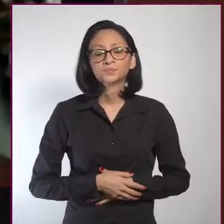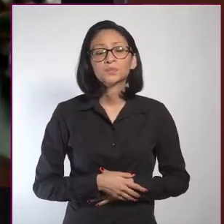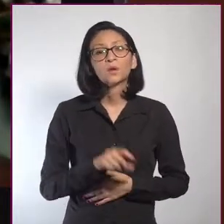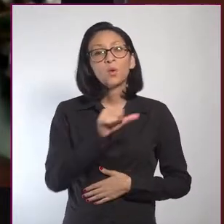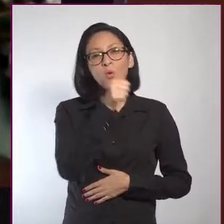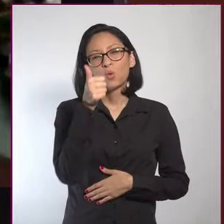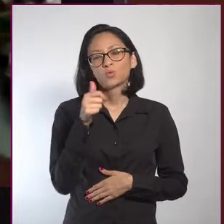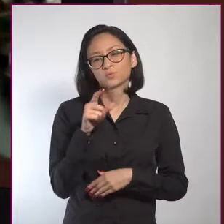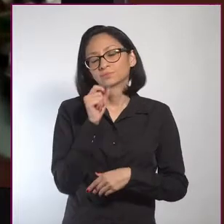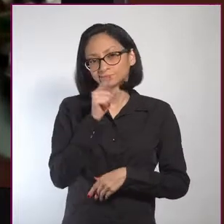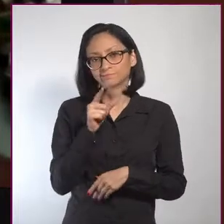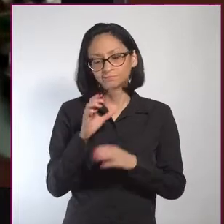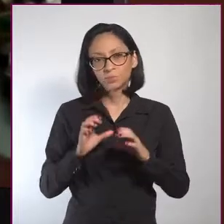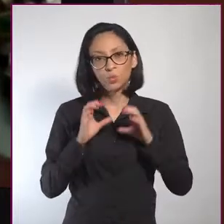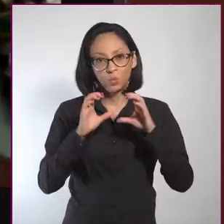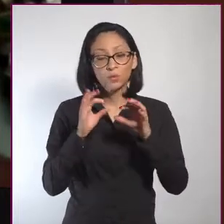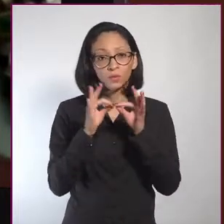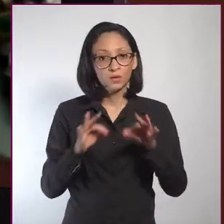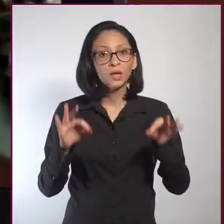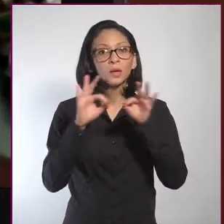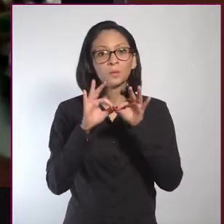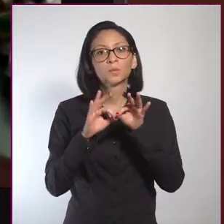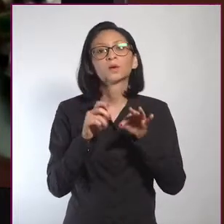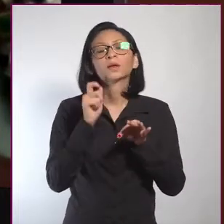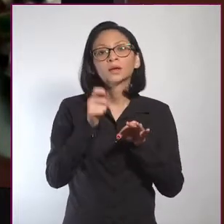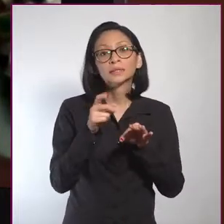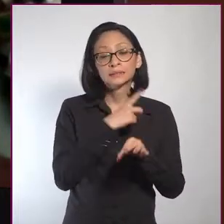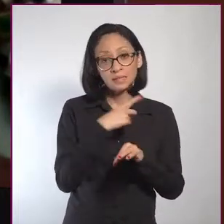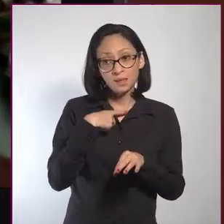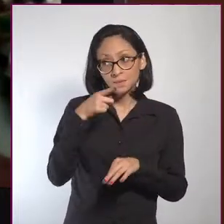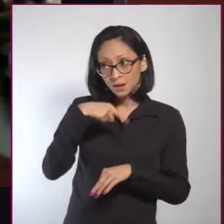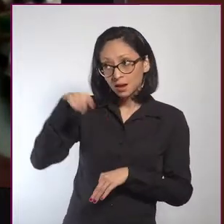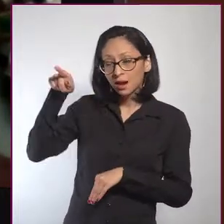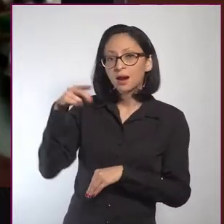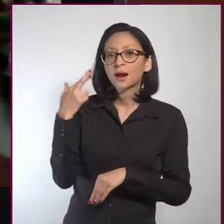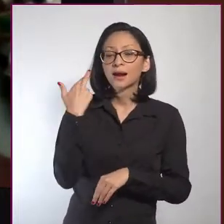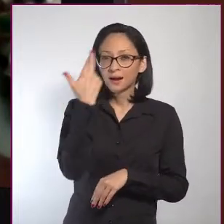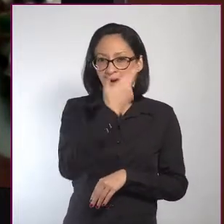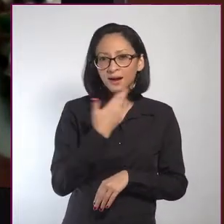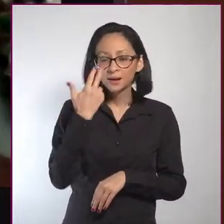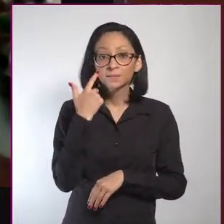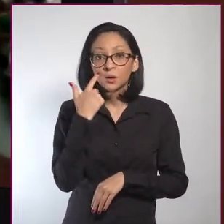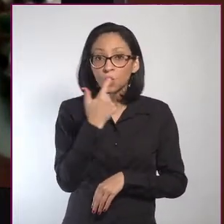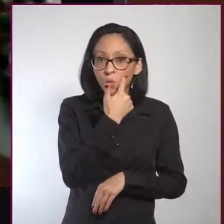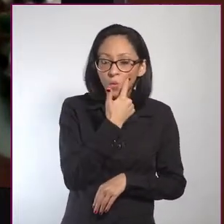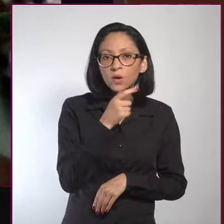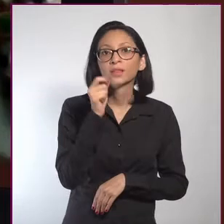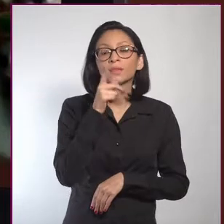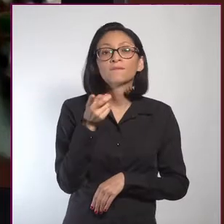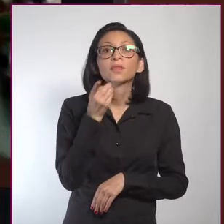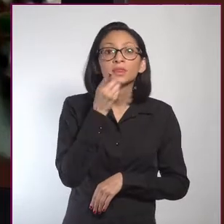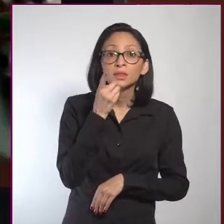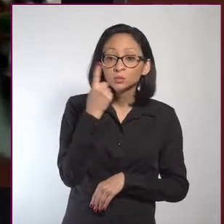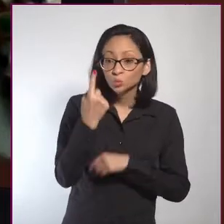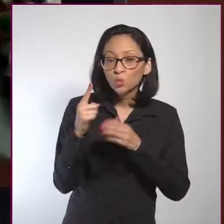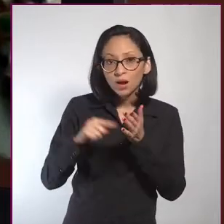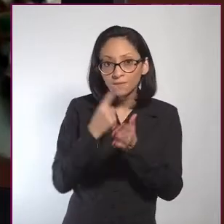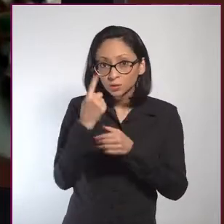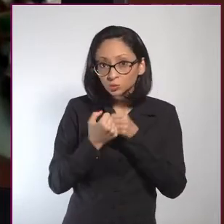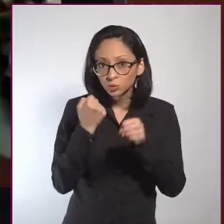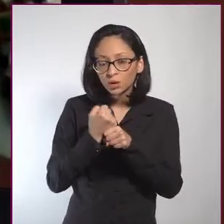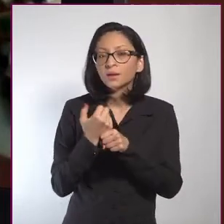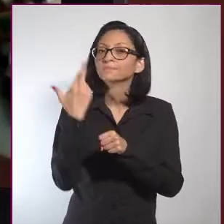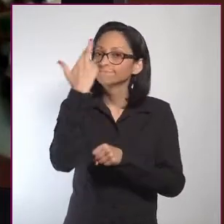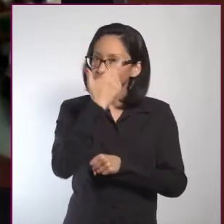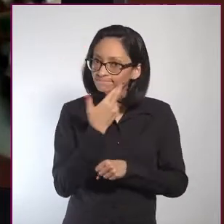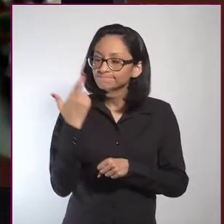Otros cuidados que implica es una revisión por un oftalmólogo una vez al año, por un dentista una vez al año, y además